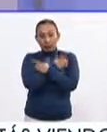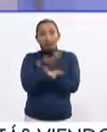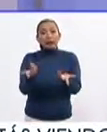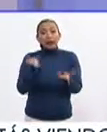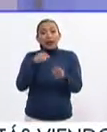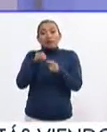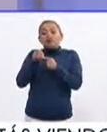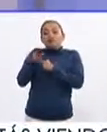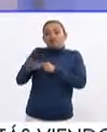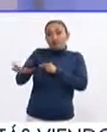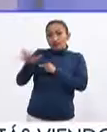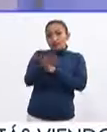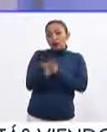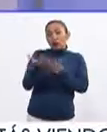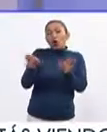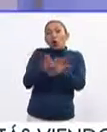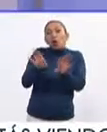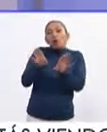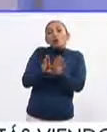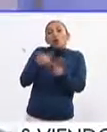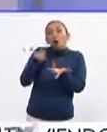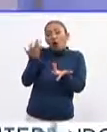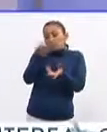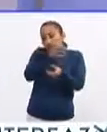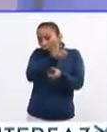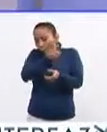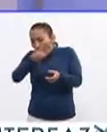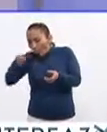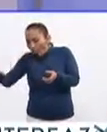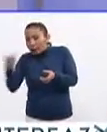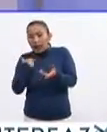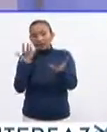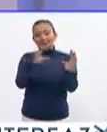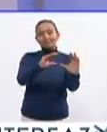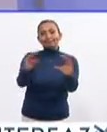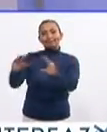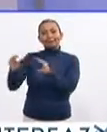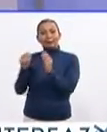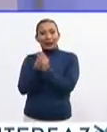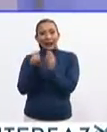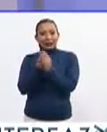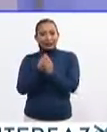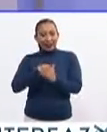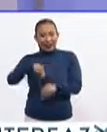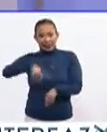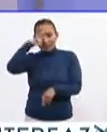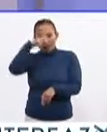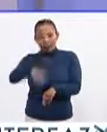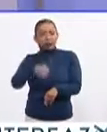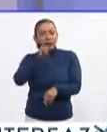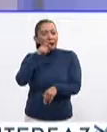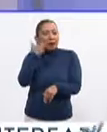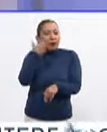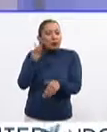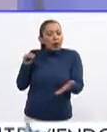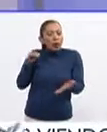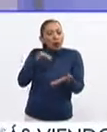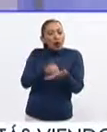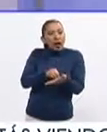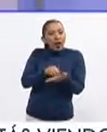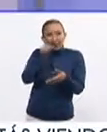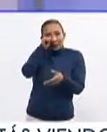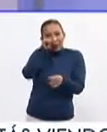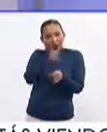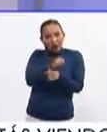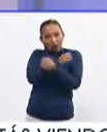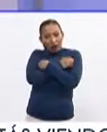que impactaría en pues cómo se estructura la impartición de la educación en nuestro país, buscando implementar la